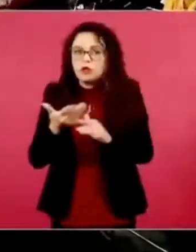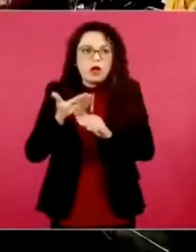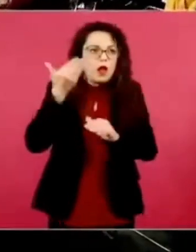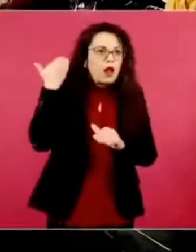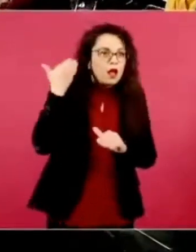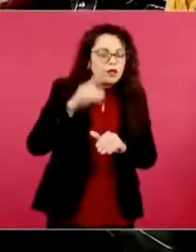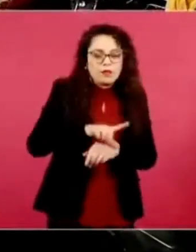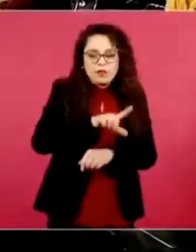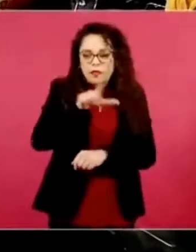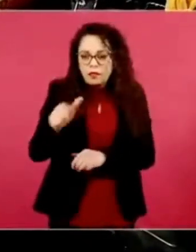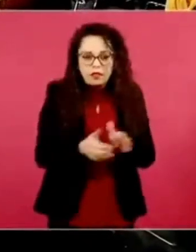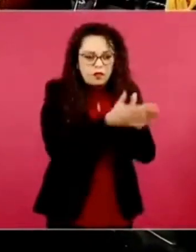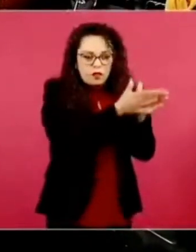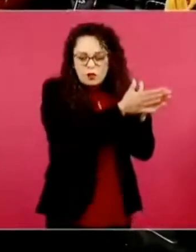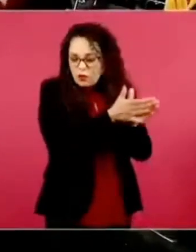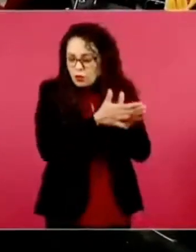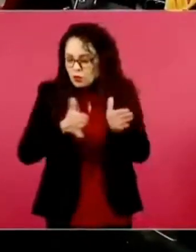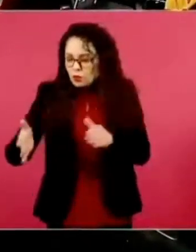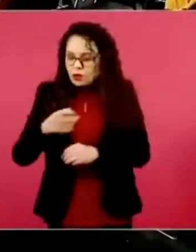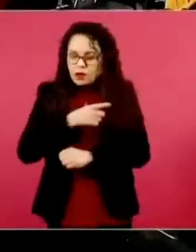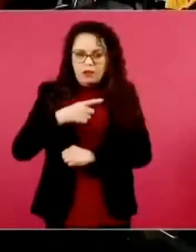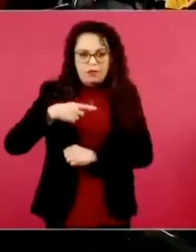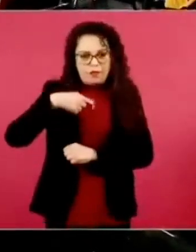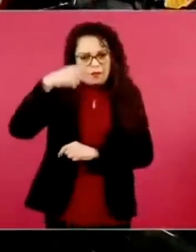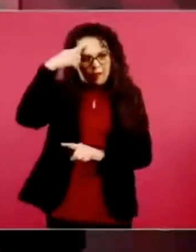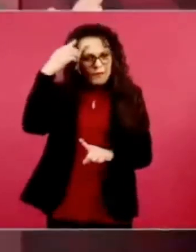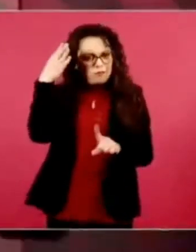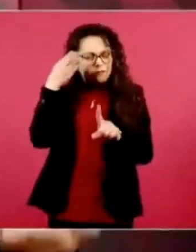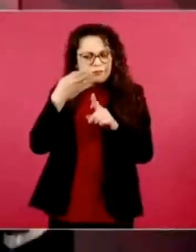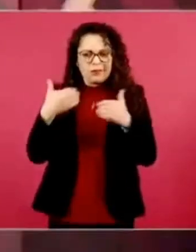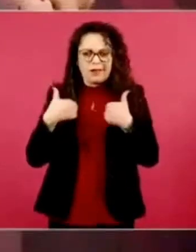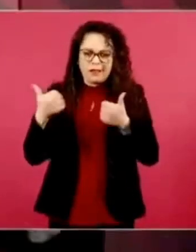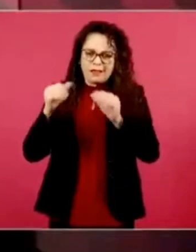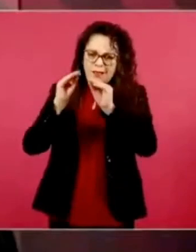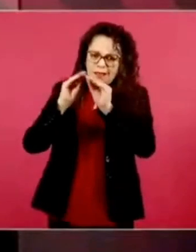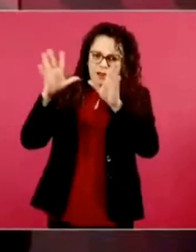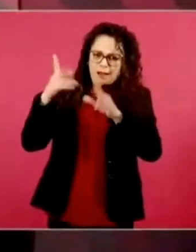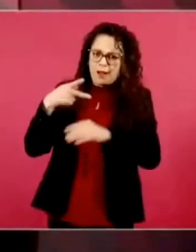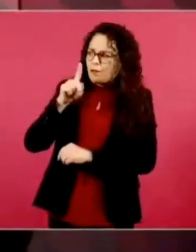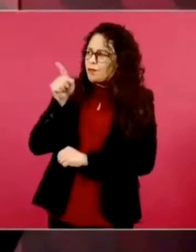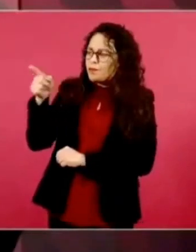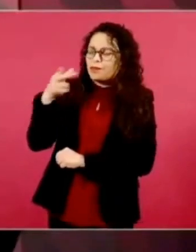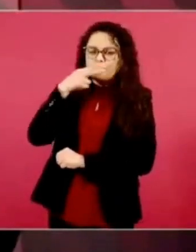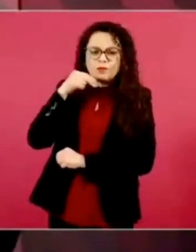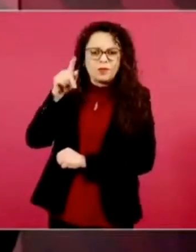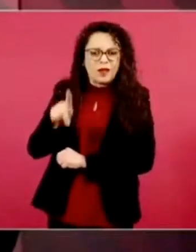en la historia, pero Krause, ¿qué objetividad va a buscar?